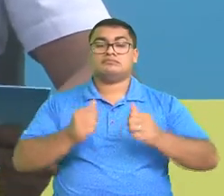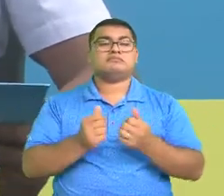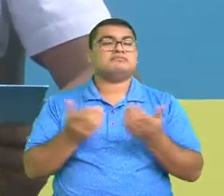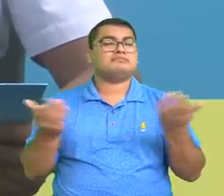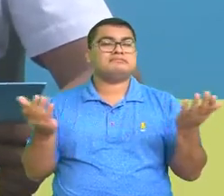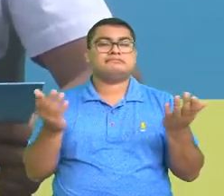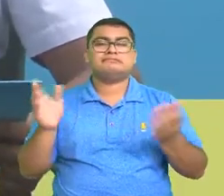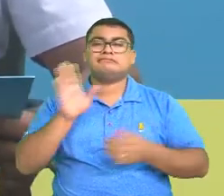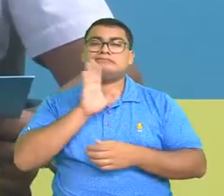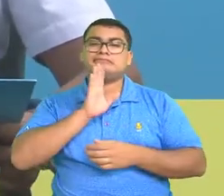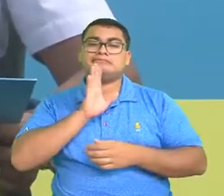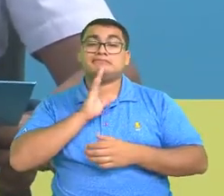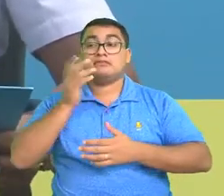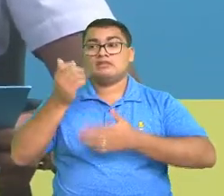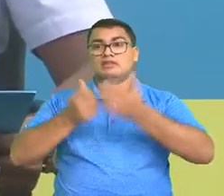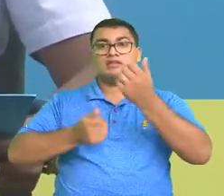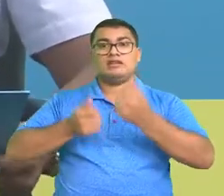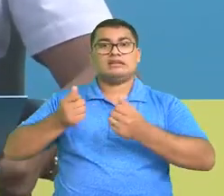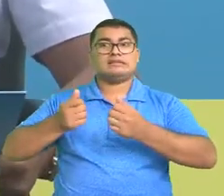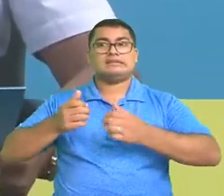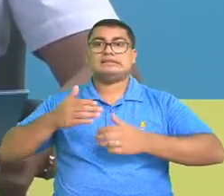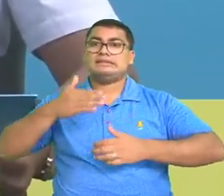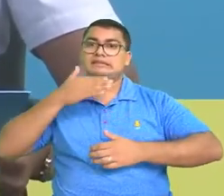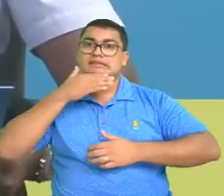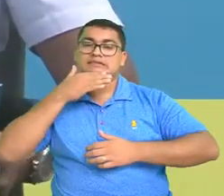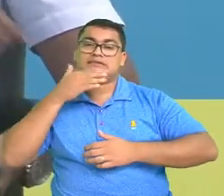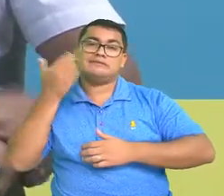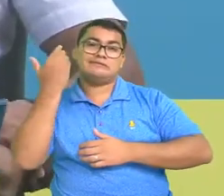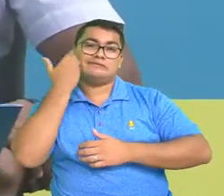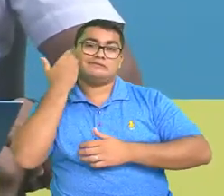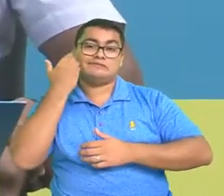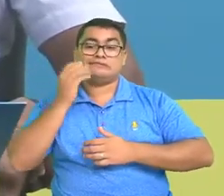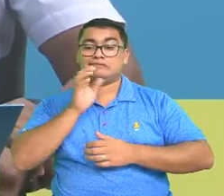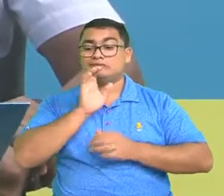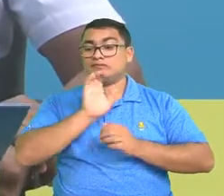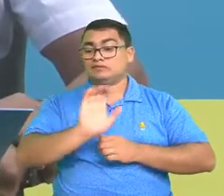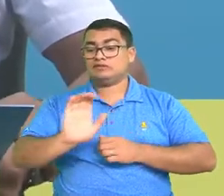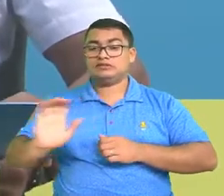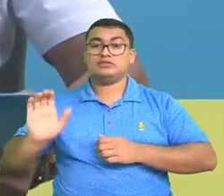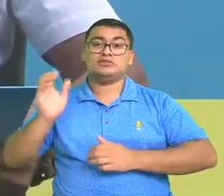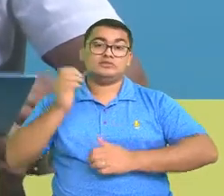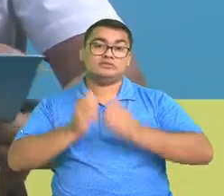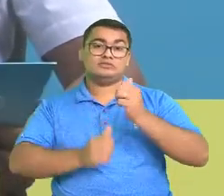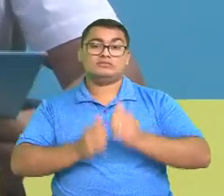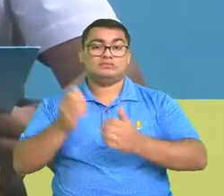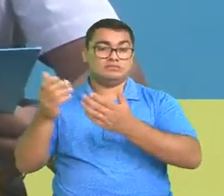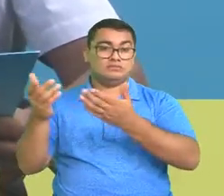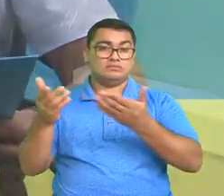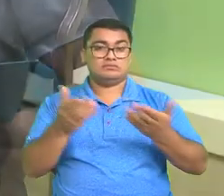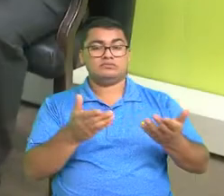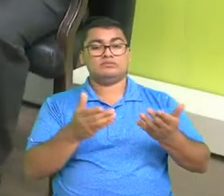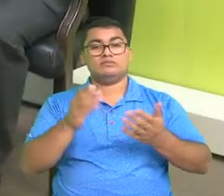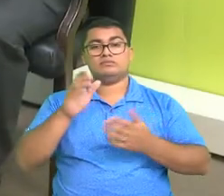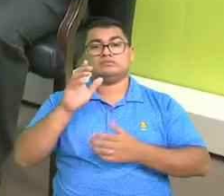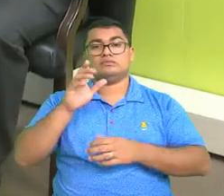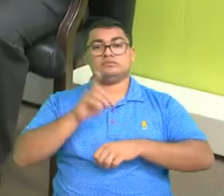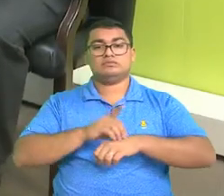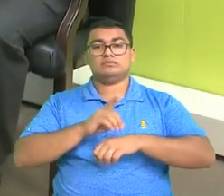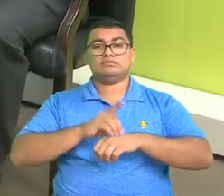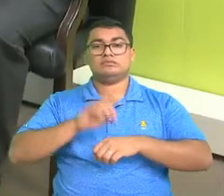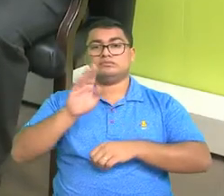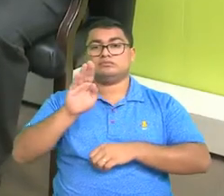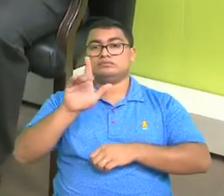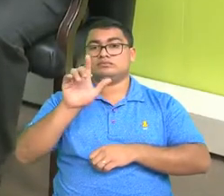hablando sobre la intolerancia a la lactosa en los niños y sus afectaciones. Tenemos como invitado al doctor Vladimir